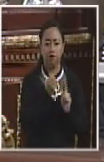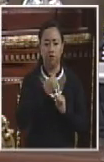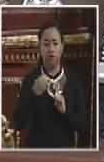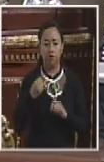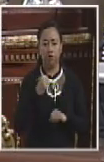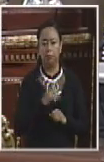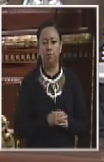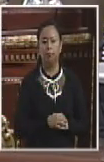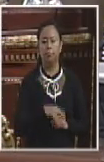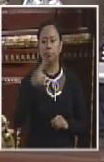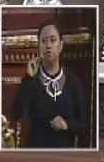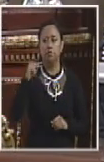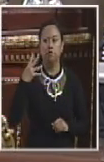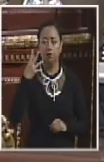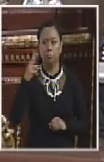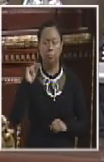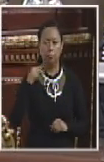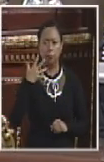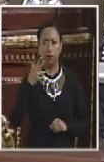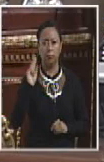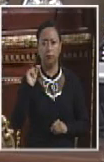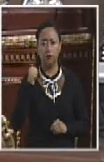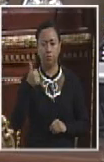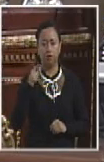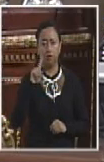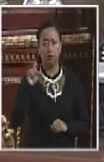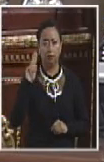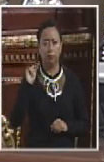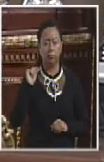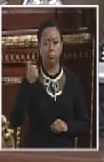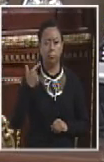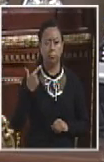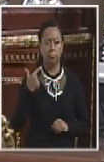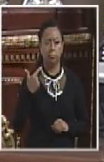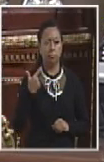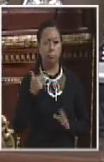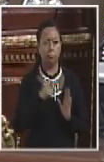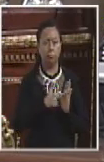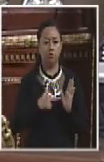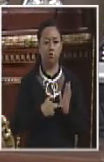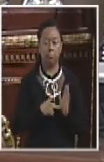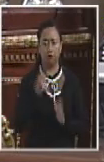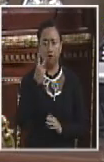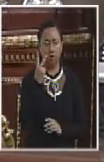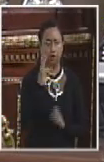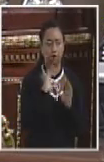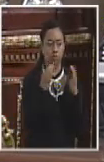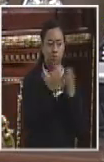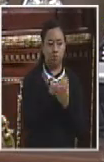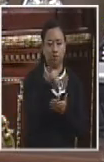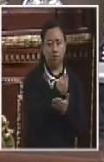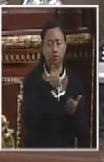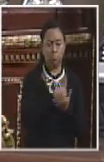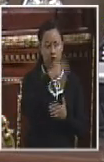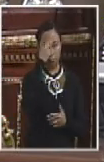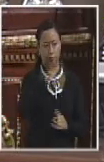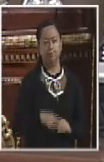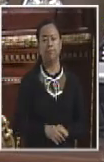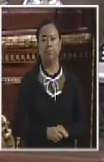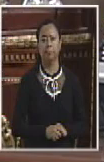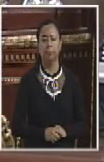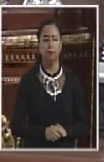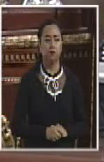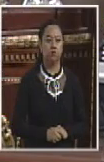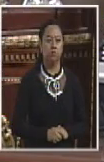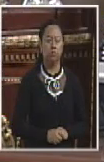Orgánica 84, 85, 86 y 187 del Reglamento, ambos del Congreso de la Ciudad de México.